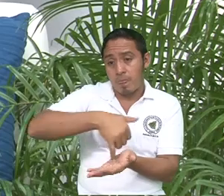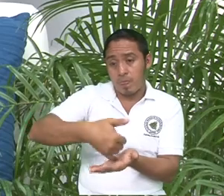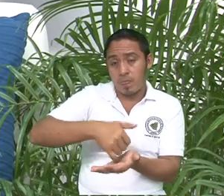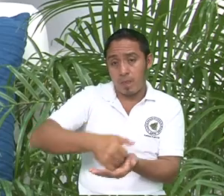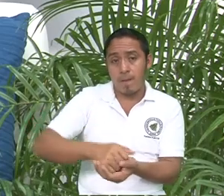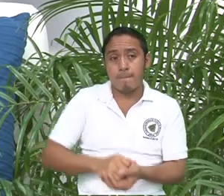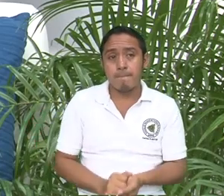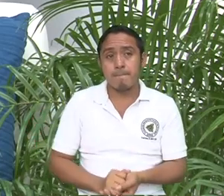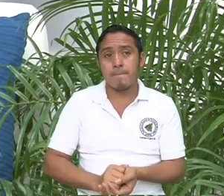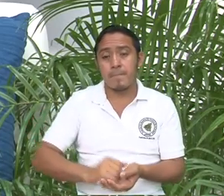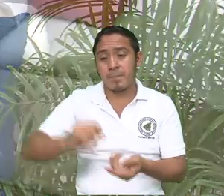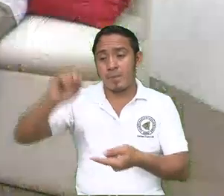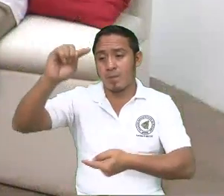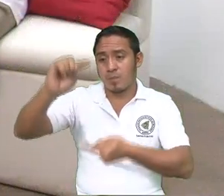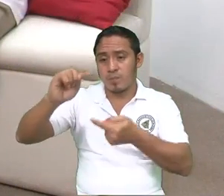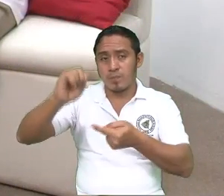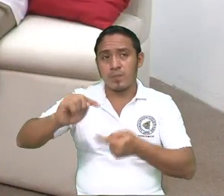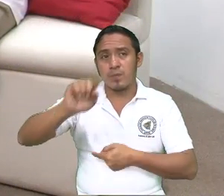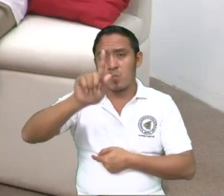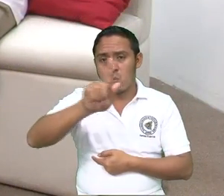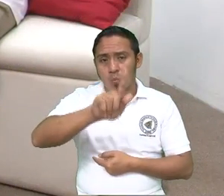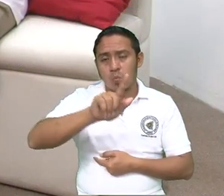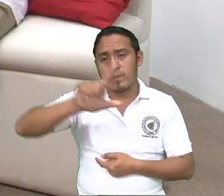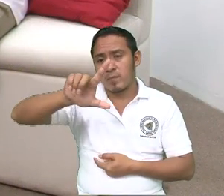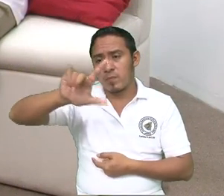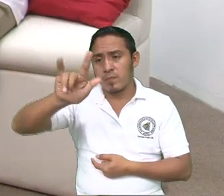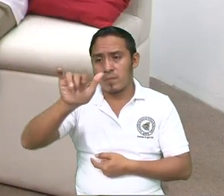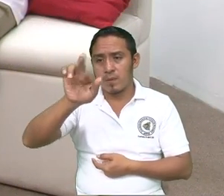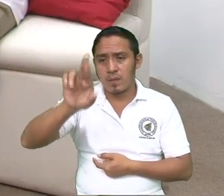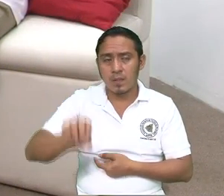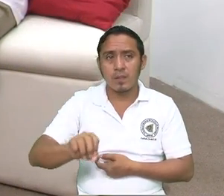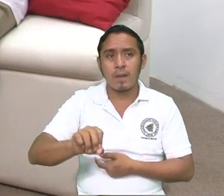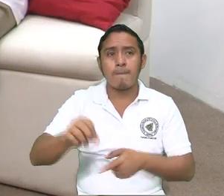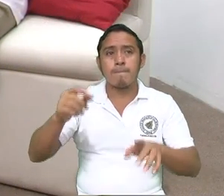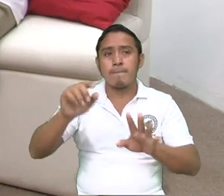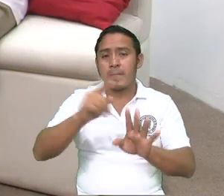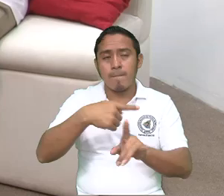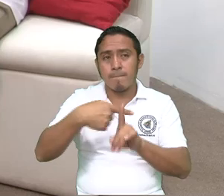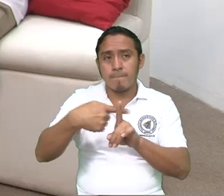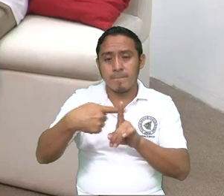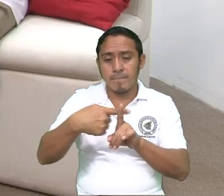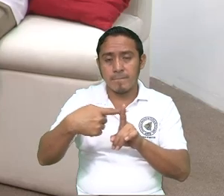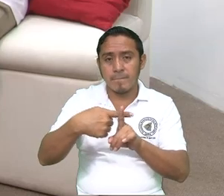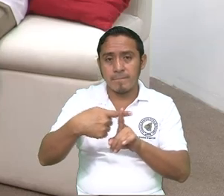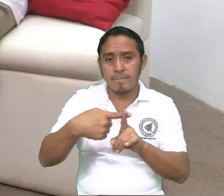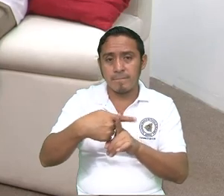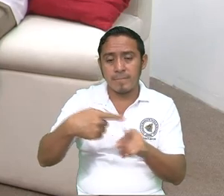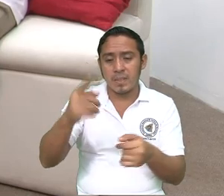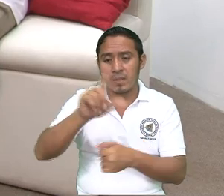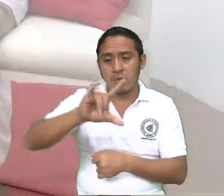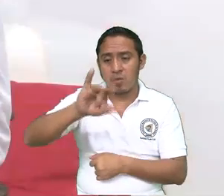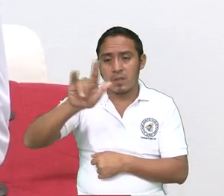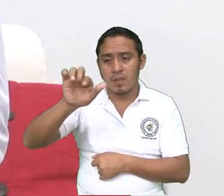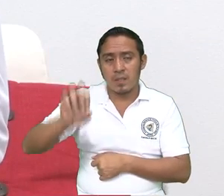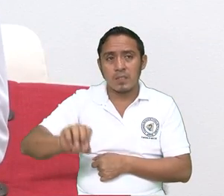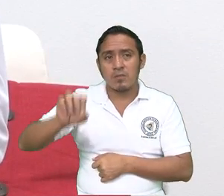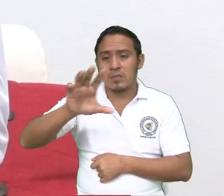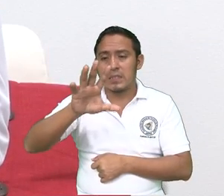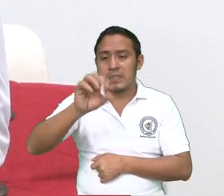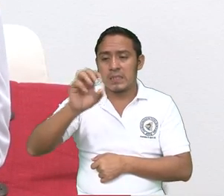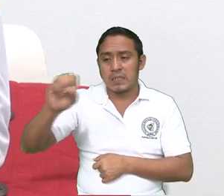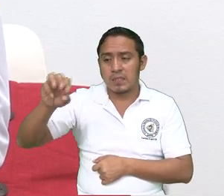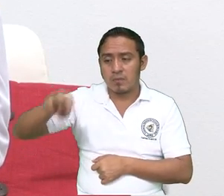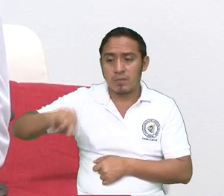dona es un litro de hecho es medio litro con 500 ml si ya no no no eso